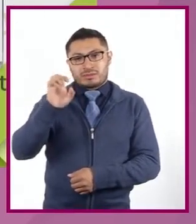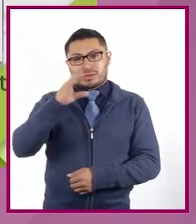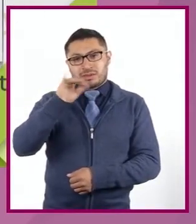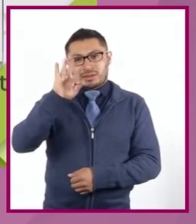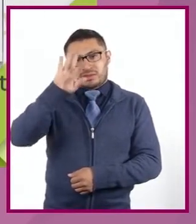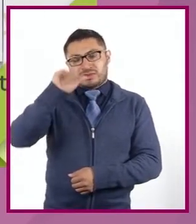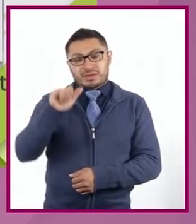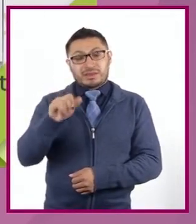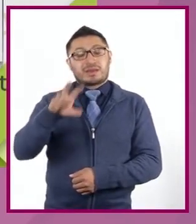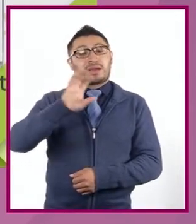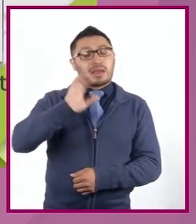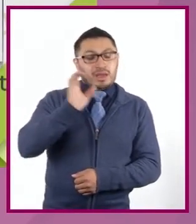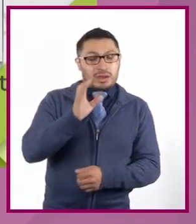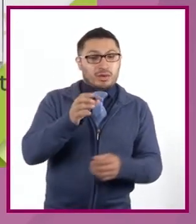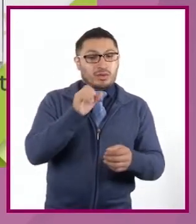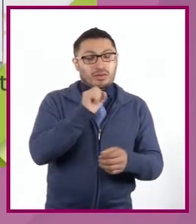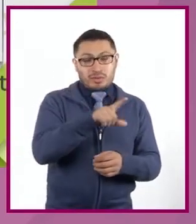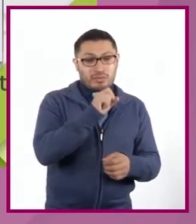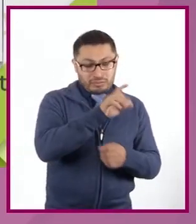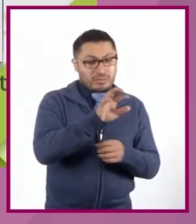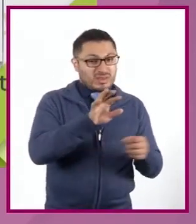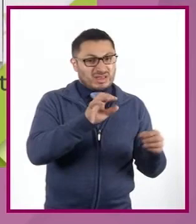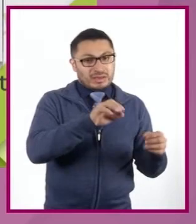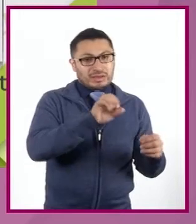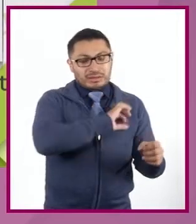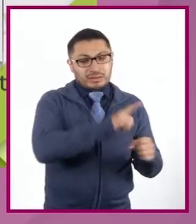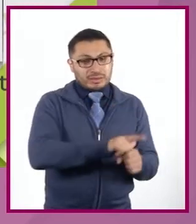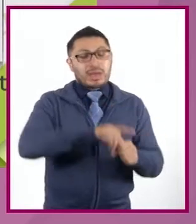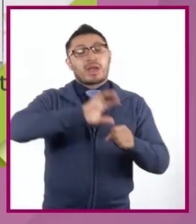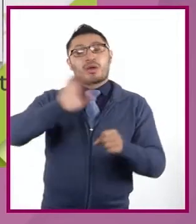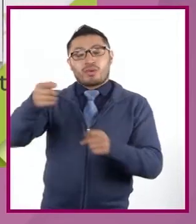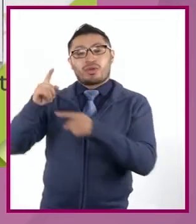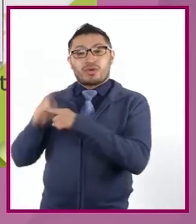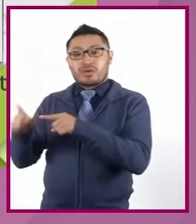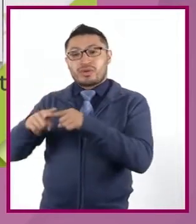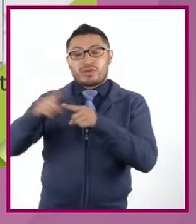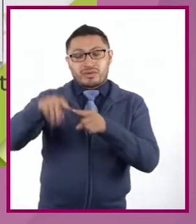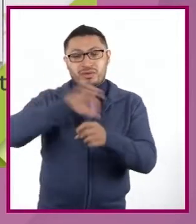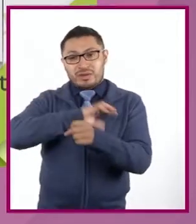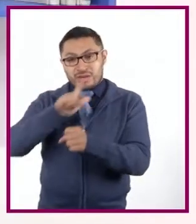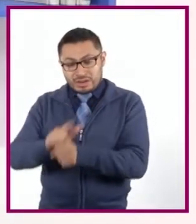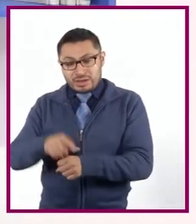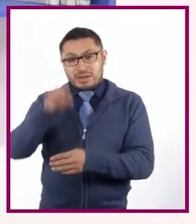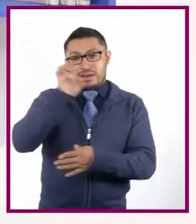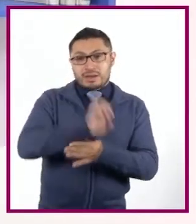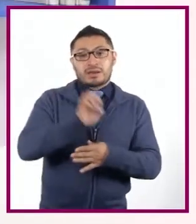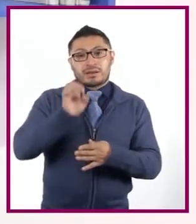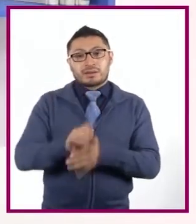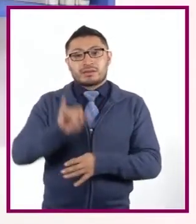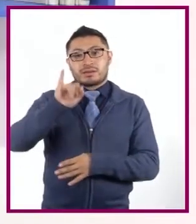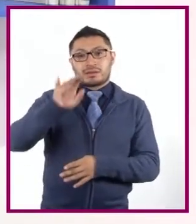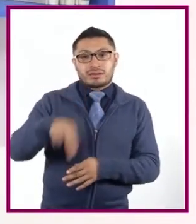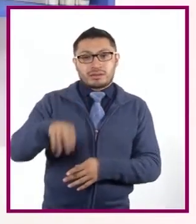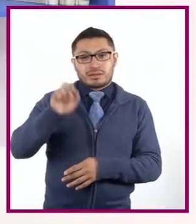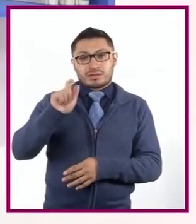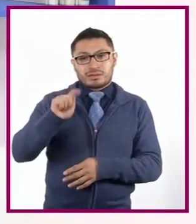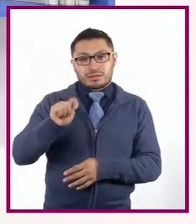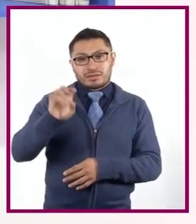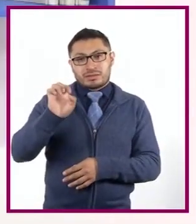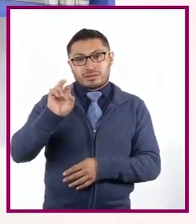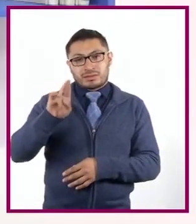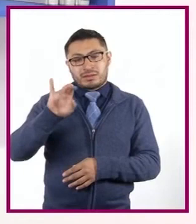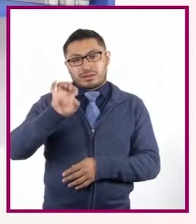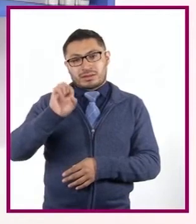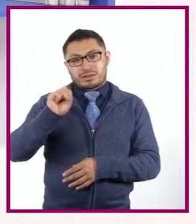entre organismos de diferentes especies, la competencia será interespecífica. Profesor Ricardo,